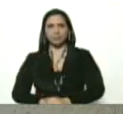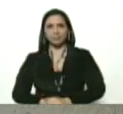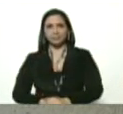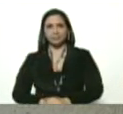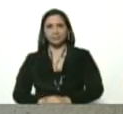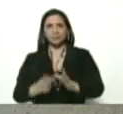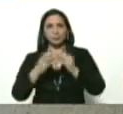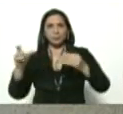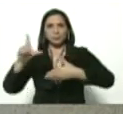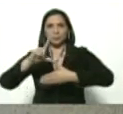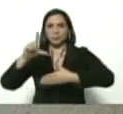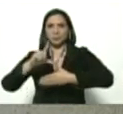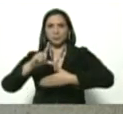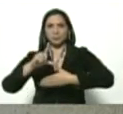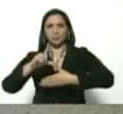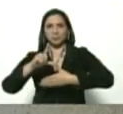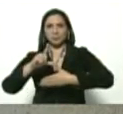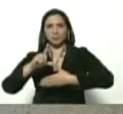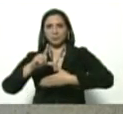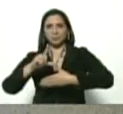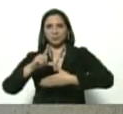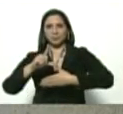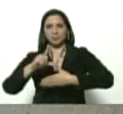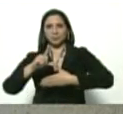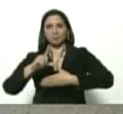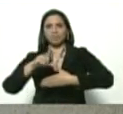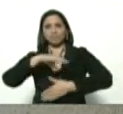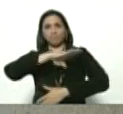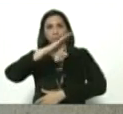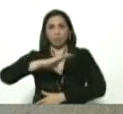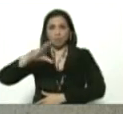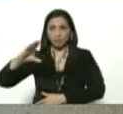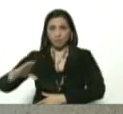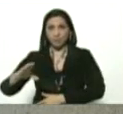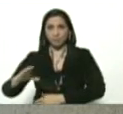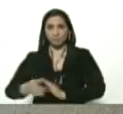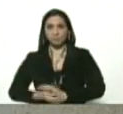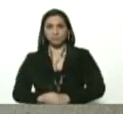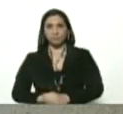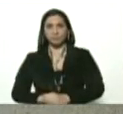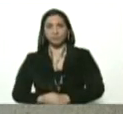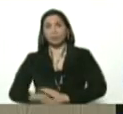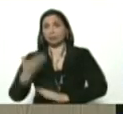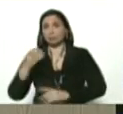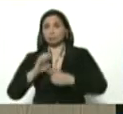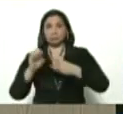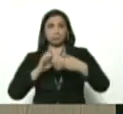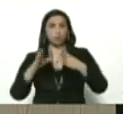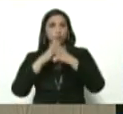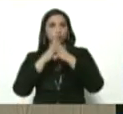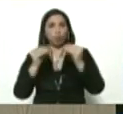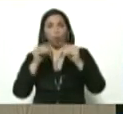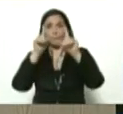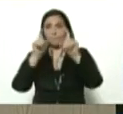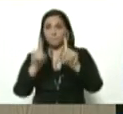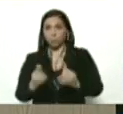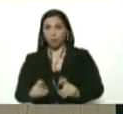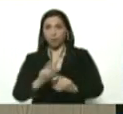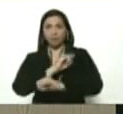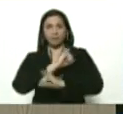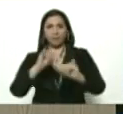toda latinoamérica corrijo caribe y hay un elemento fundamental es que todas estas pruebas son